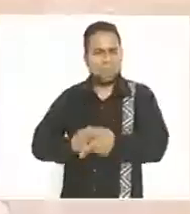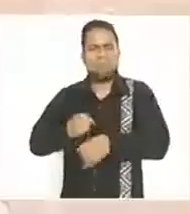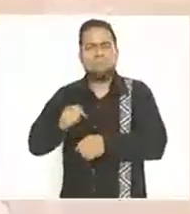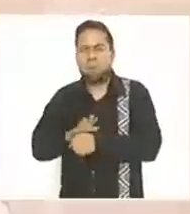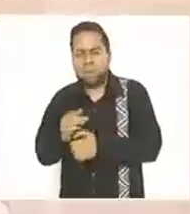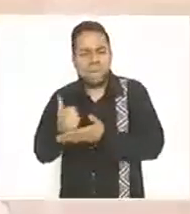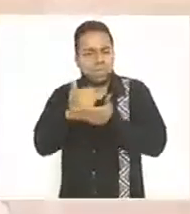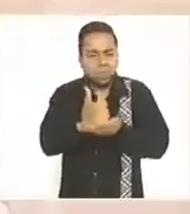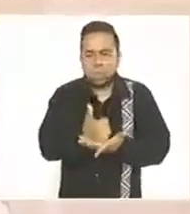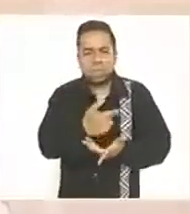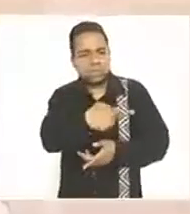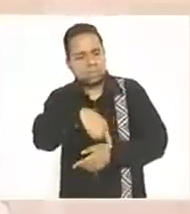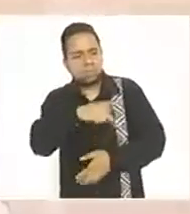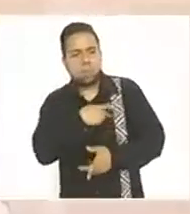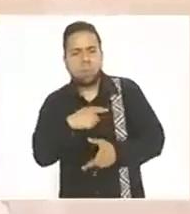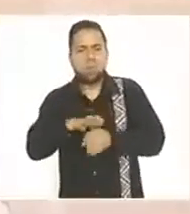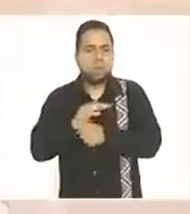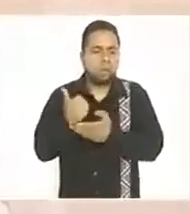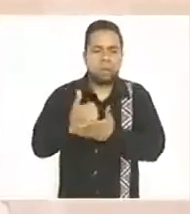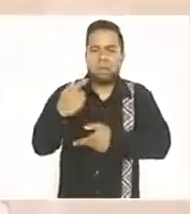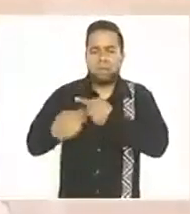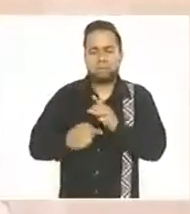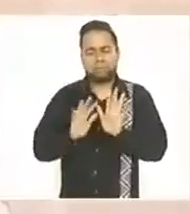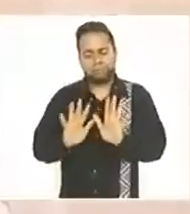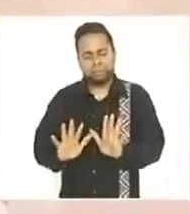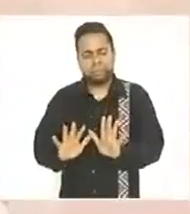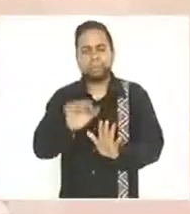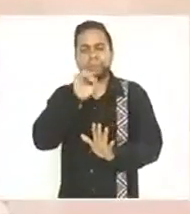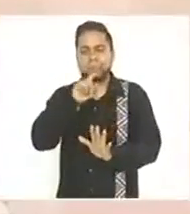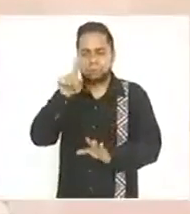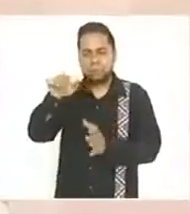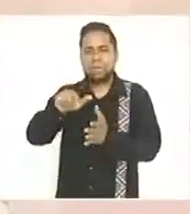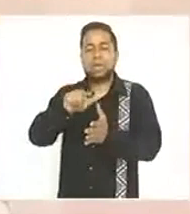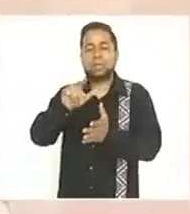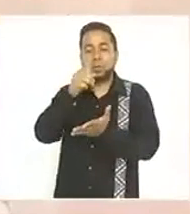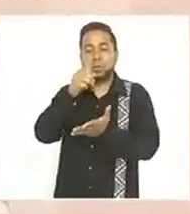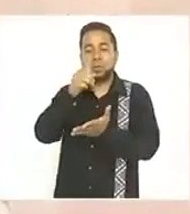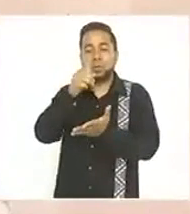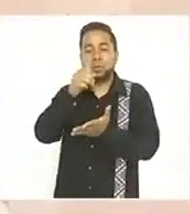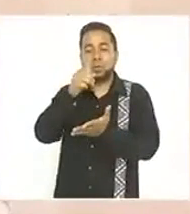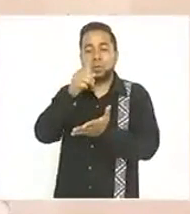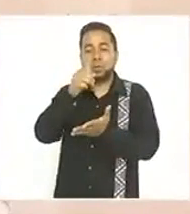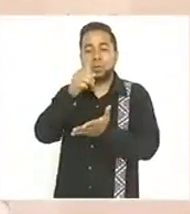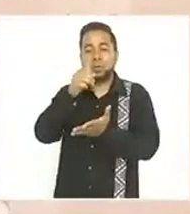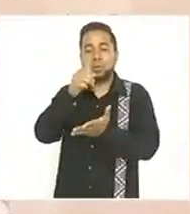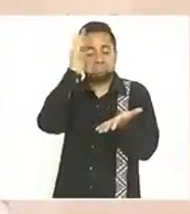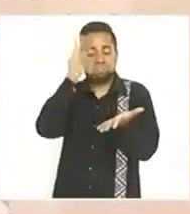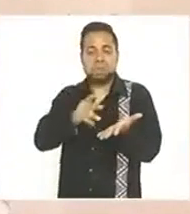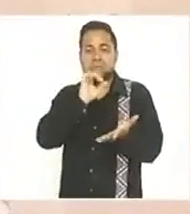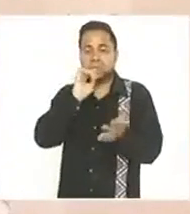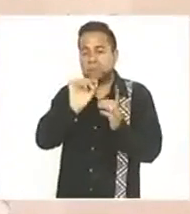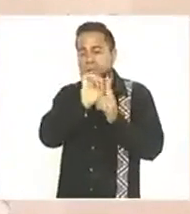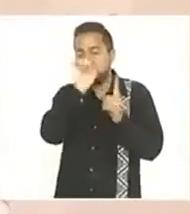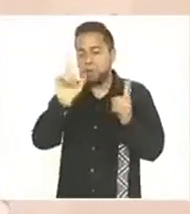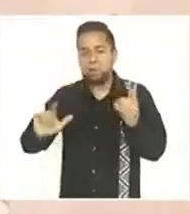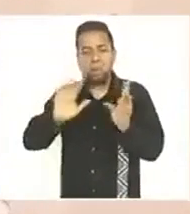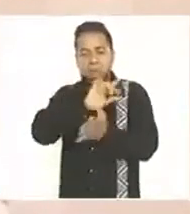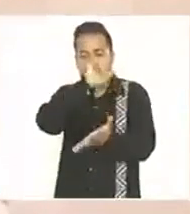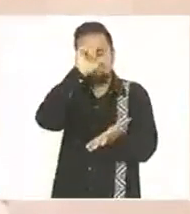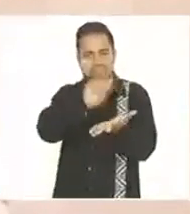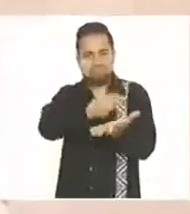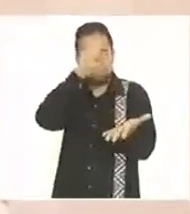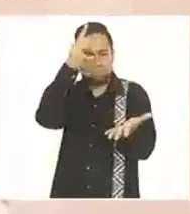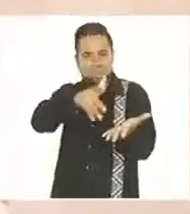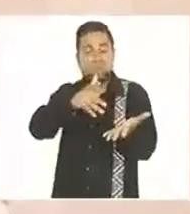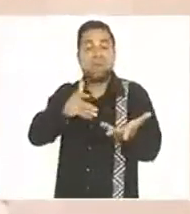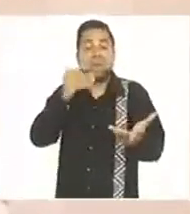pobres. También en la Ciudad de México se hizo ley, lo mismo que hoy sucede a nivel nacional.